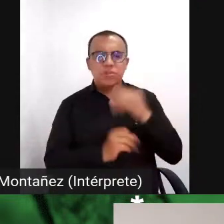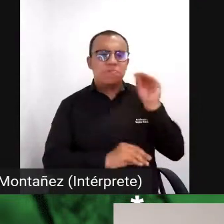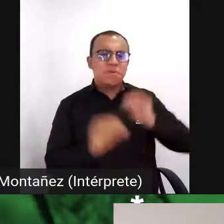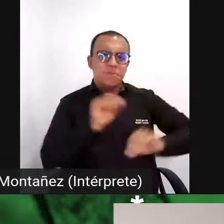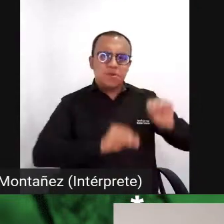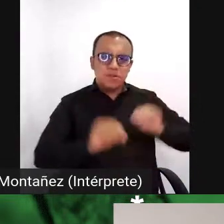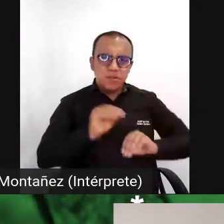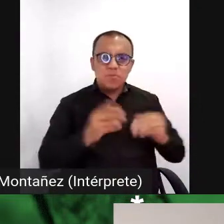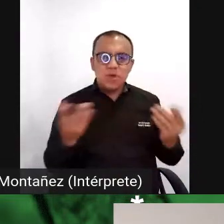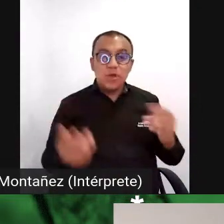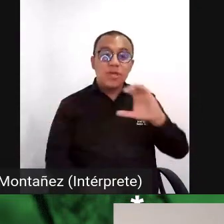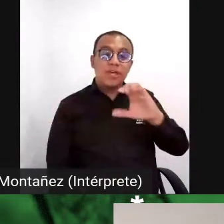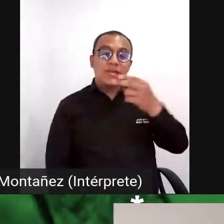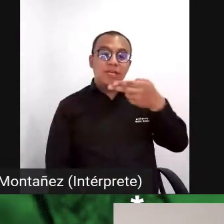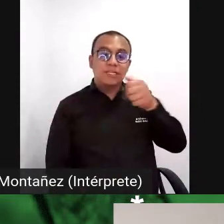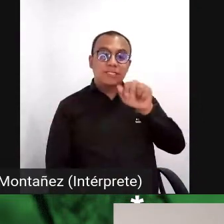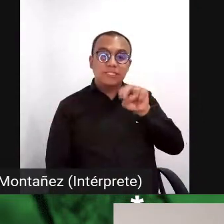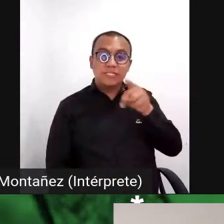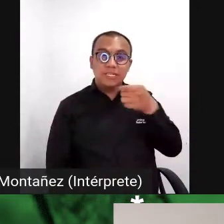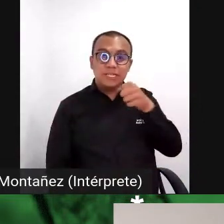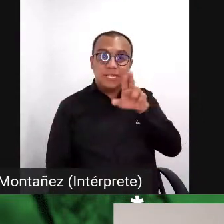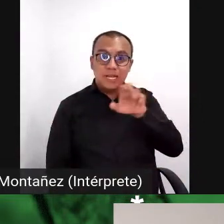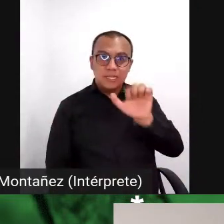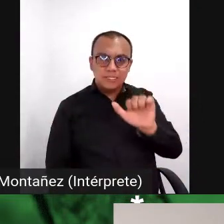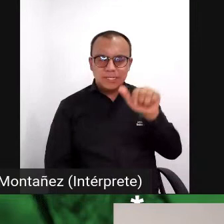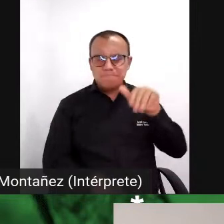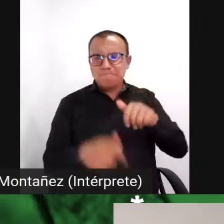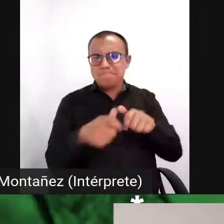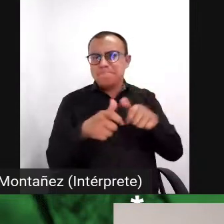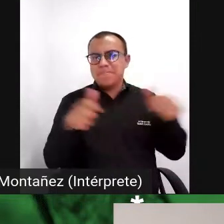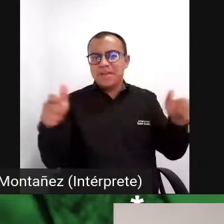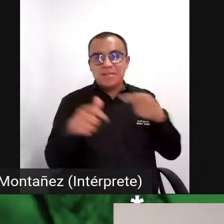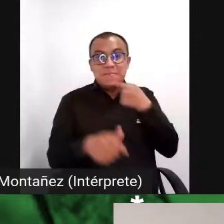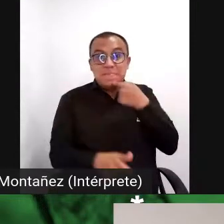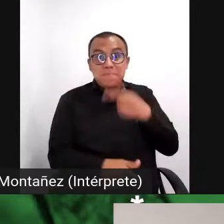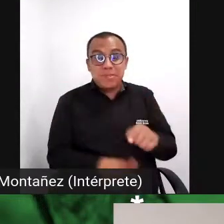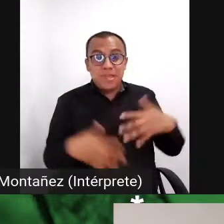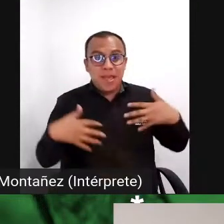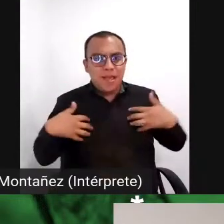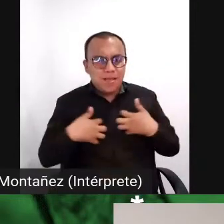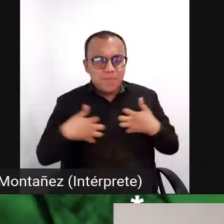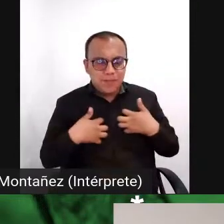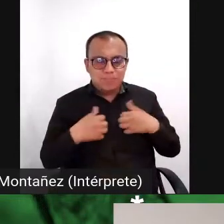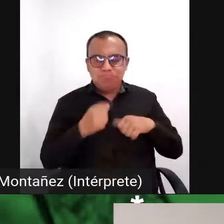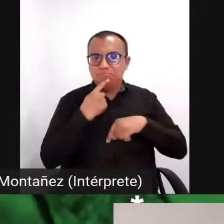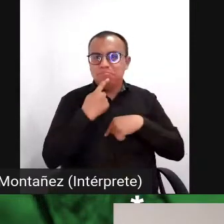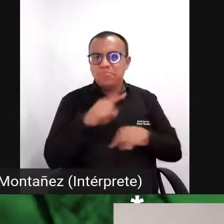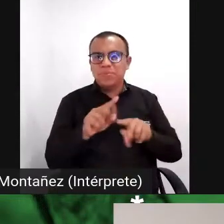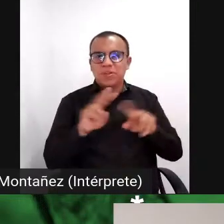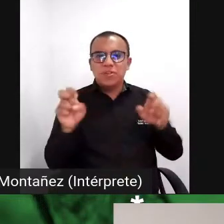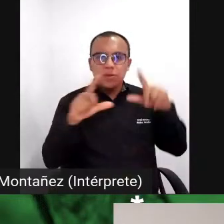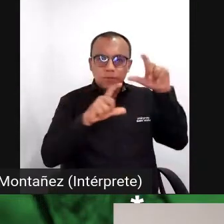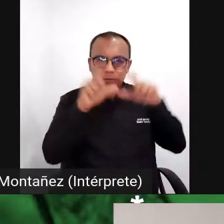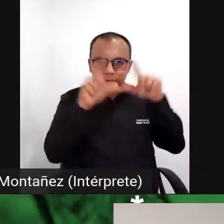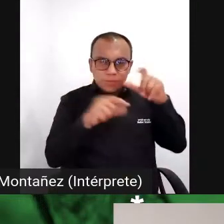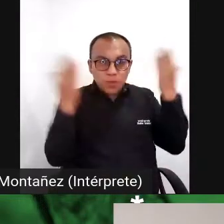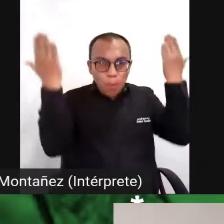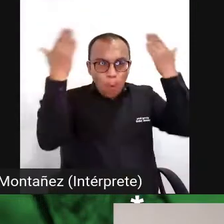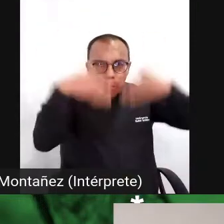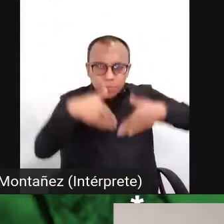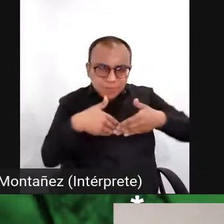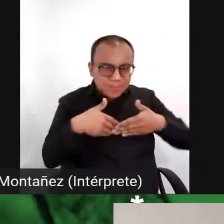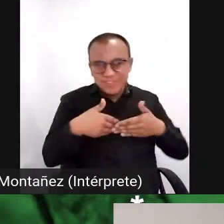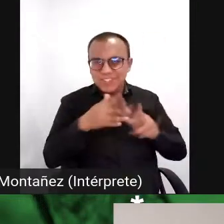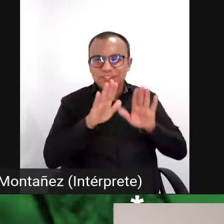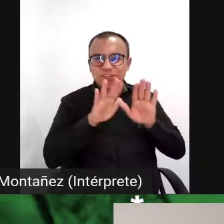Chingaza, incluso algunas de las capturas más extrañas de fauna de Bogotá, con cámaras trampa en la zona